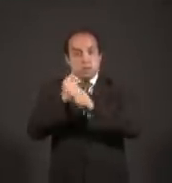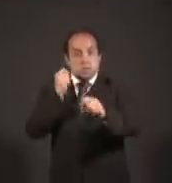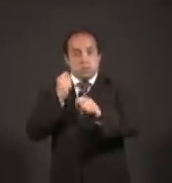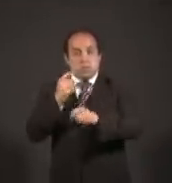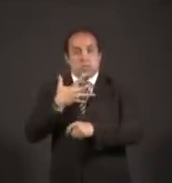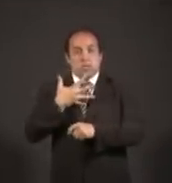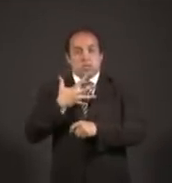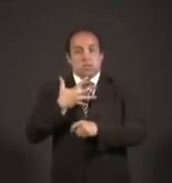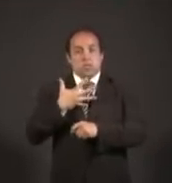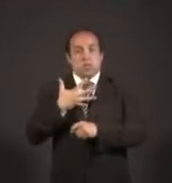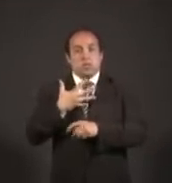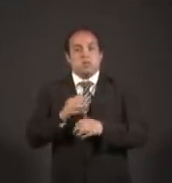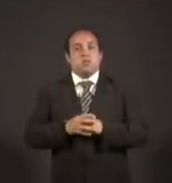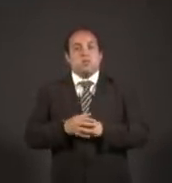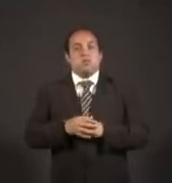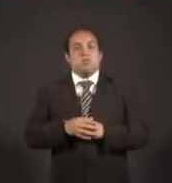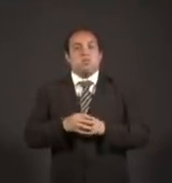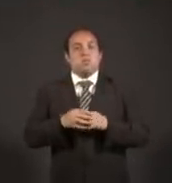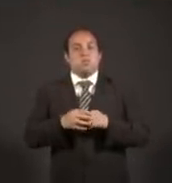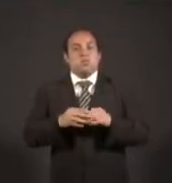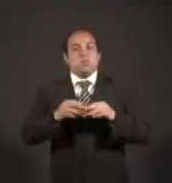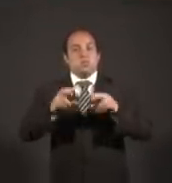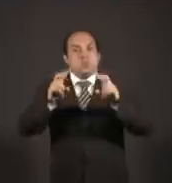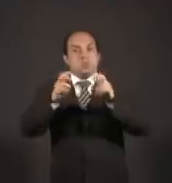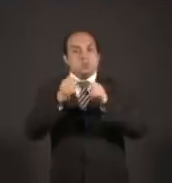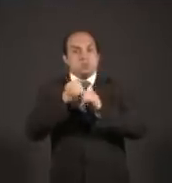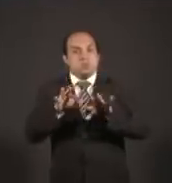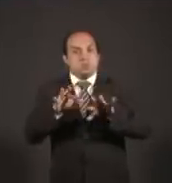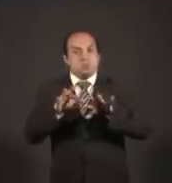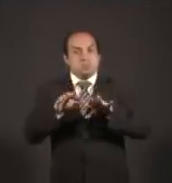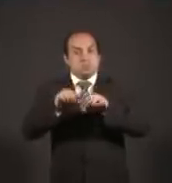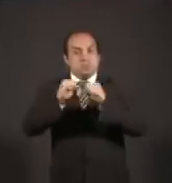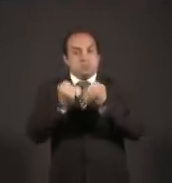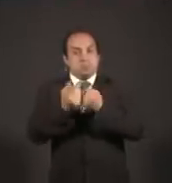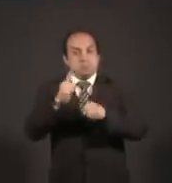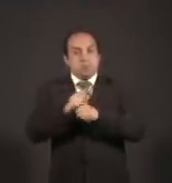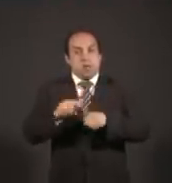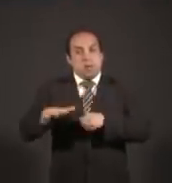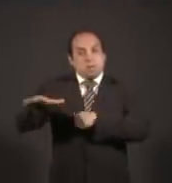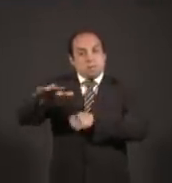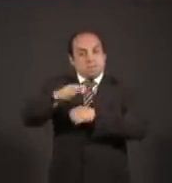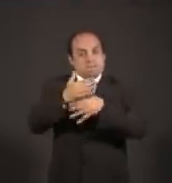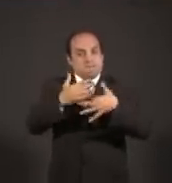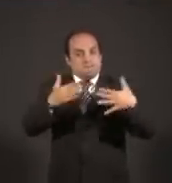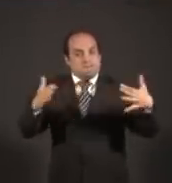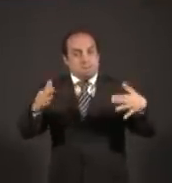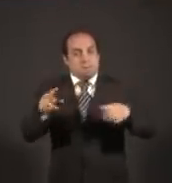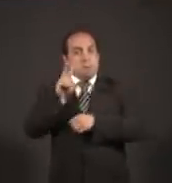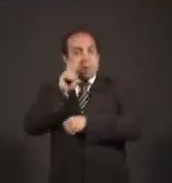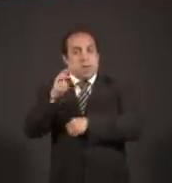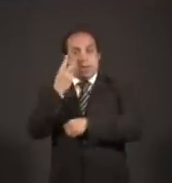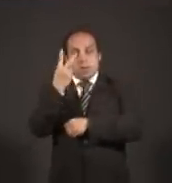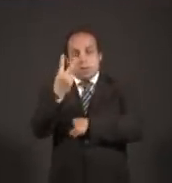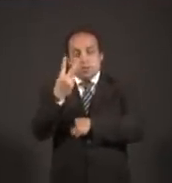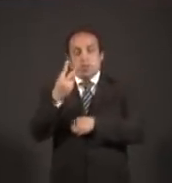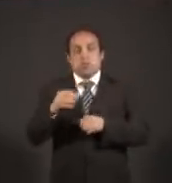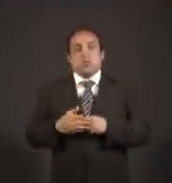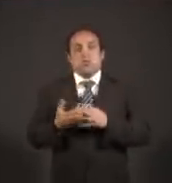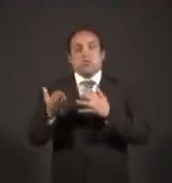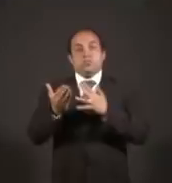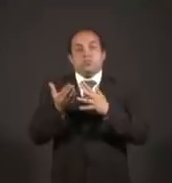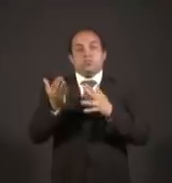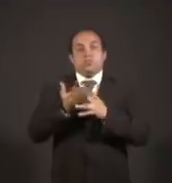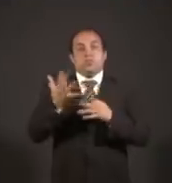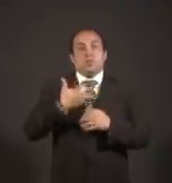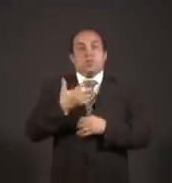contenido social muy alto. Ustedes pueden ver cómo aquí, en estas dos estaciones, hay dos pilares, uno en cada